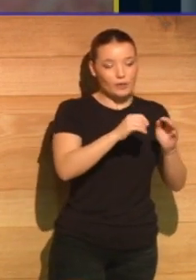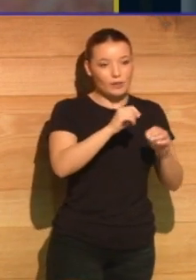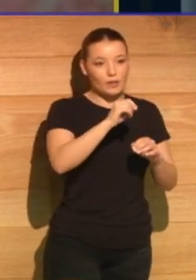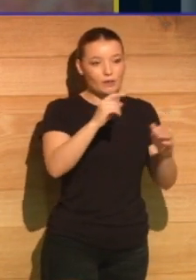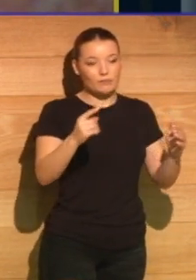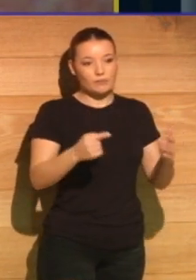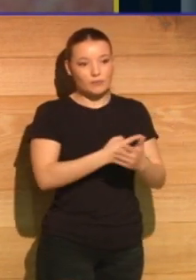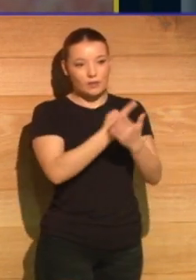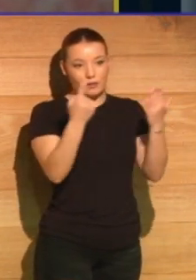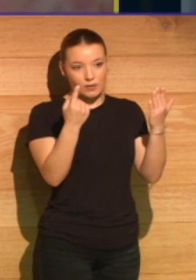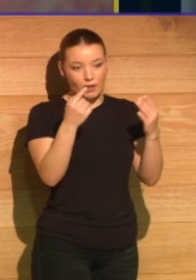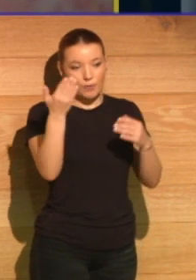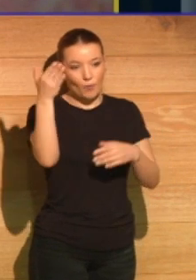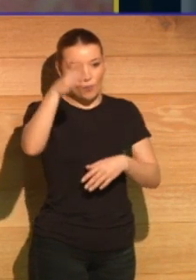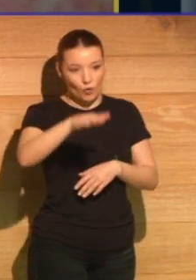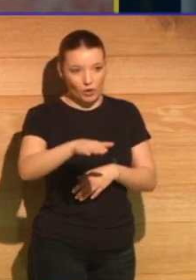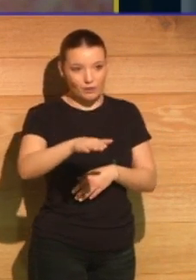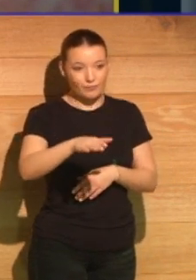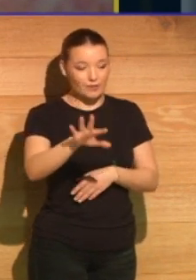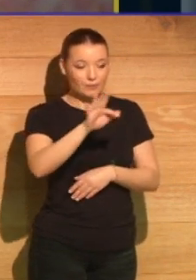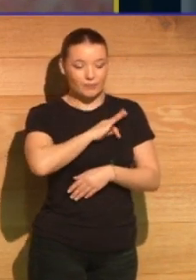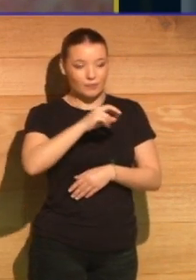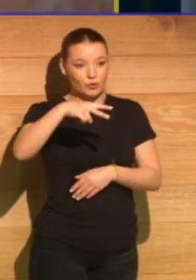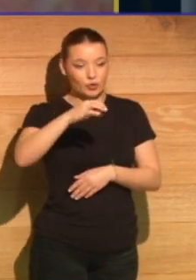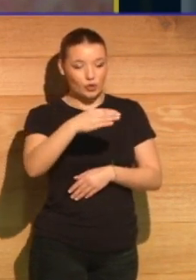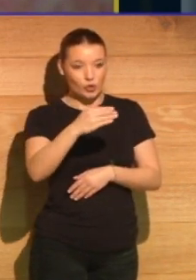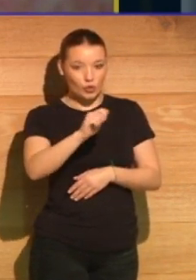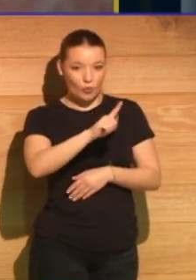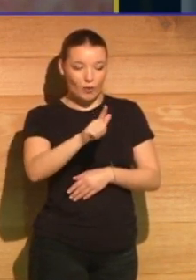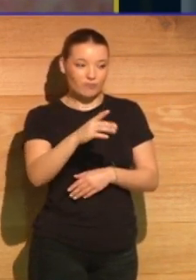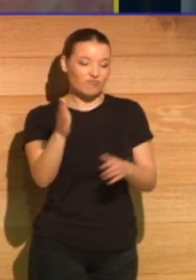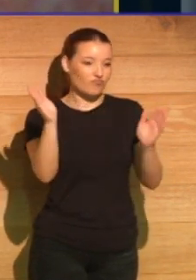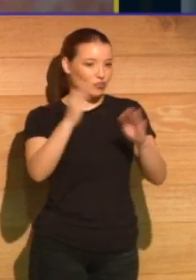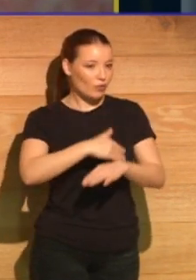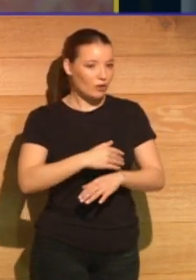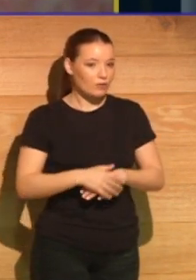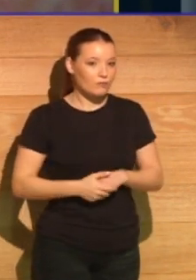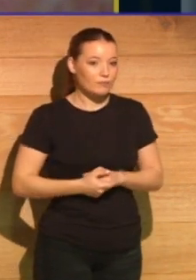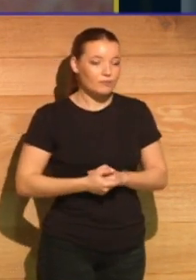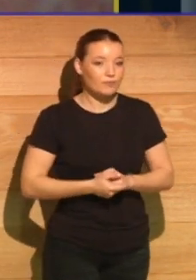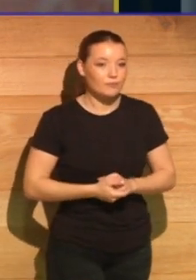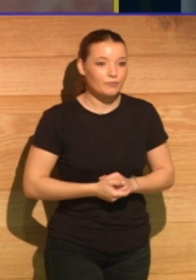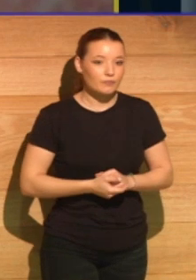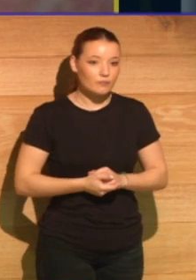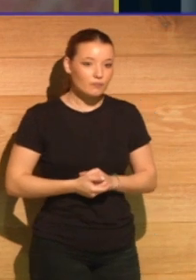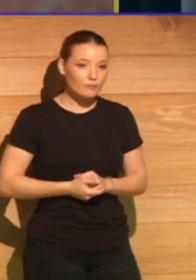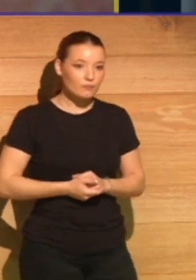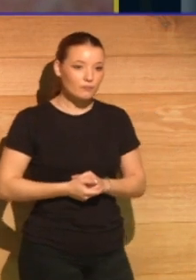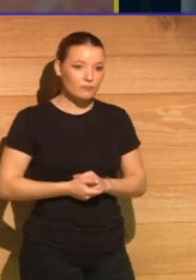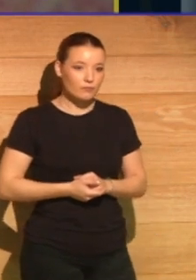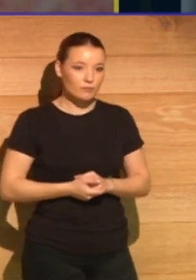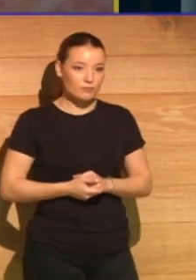cuyos descubrimientos se formuló la materia oscura, ¿no? Esa hipótesis de materia oscura.